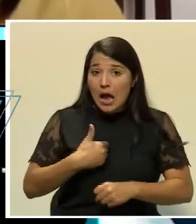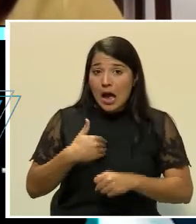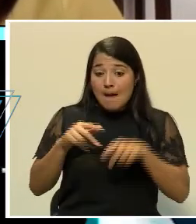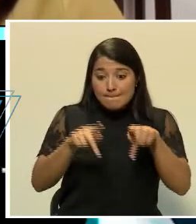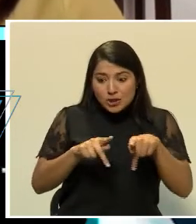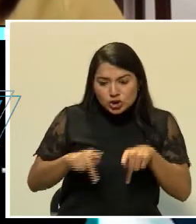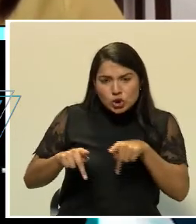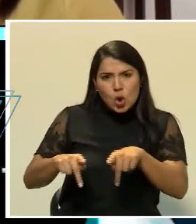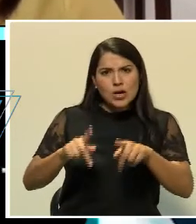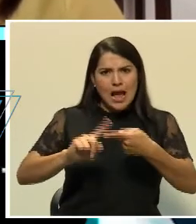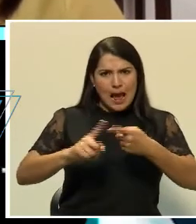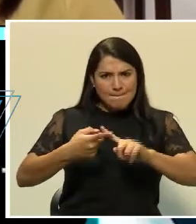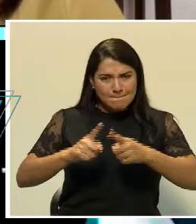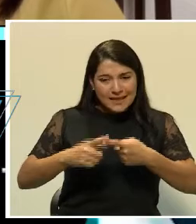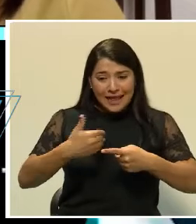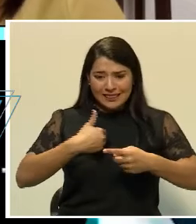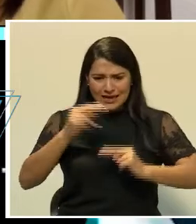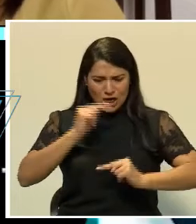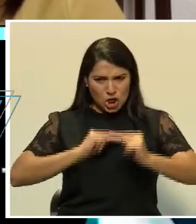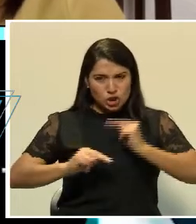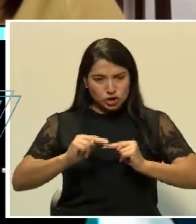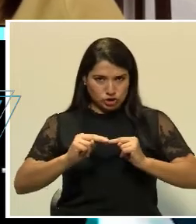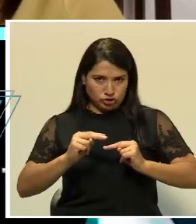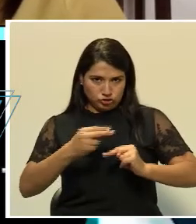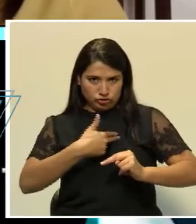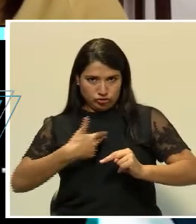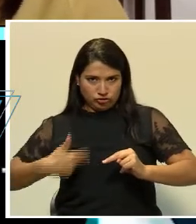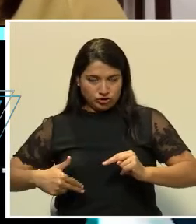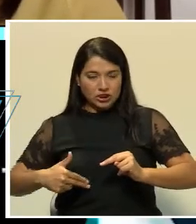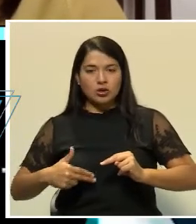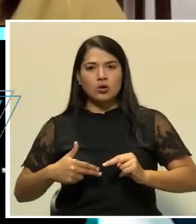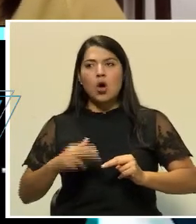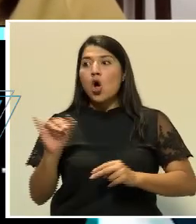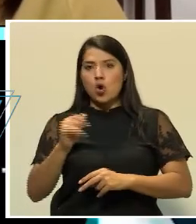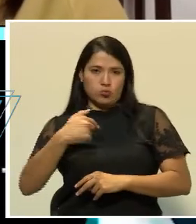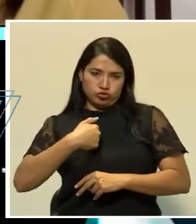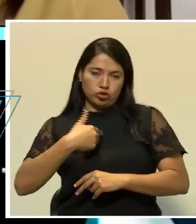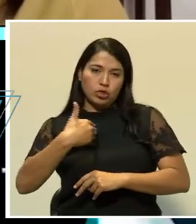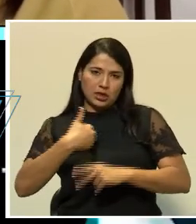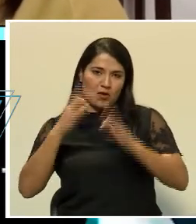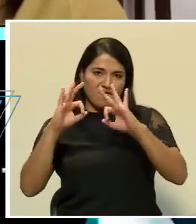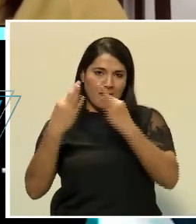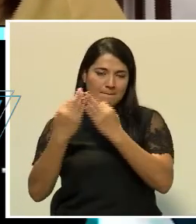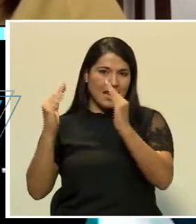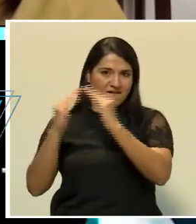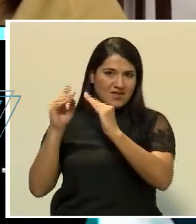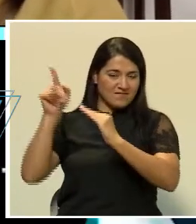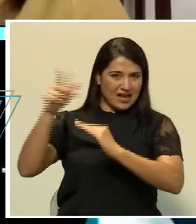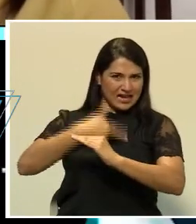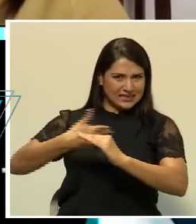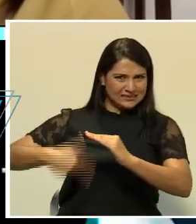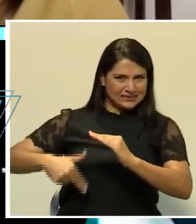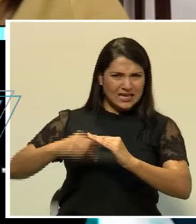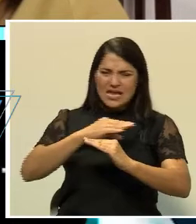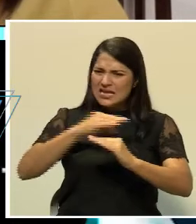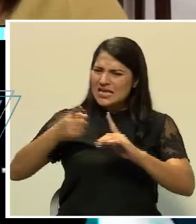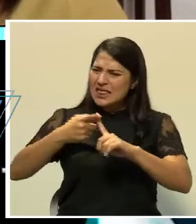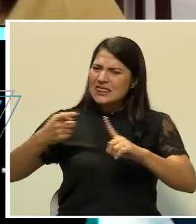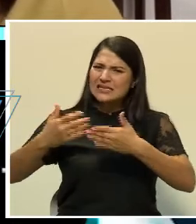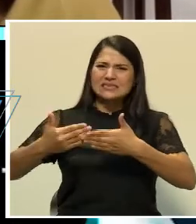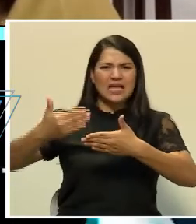que igual que yo tenemos familia que viven allá, y desde antes de que en Costa Rica empezaran a tomarse